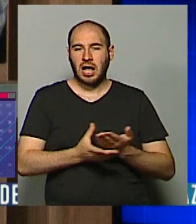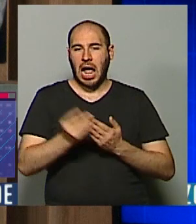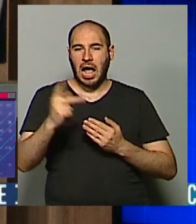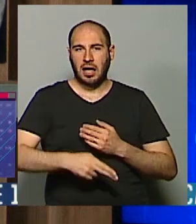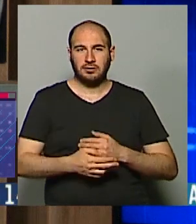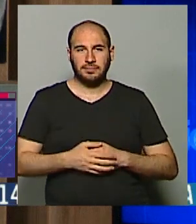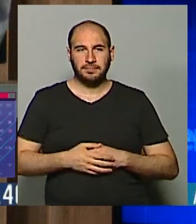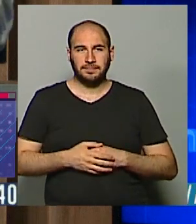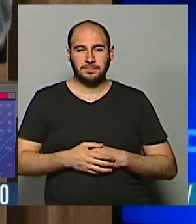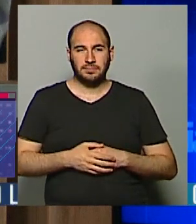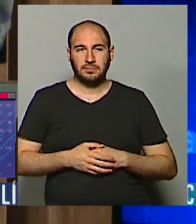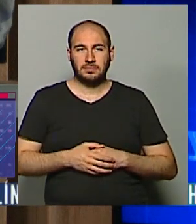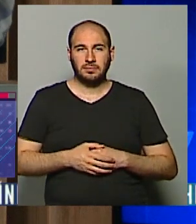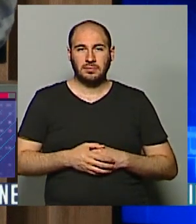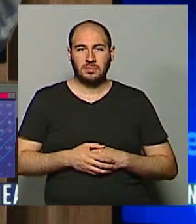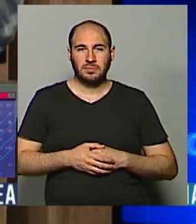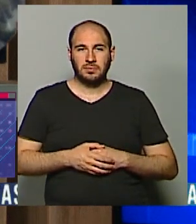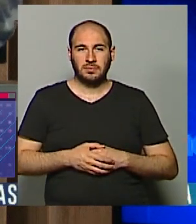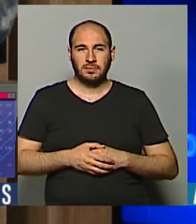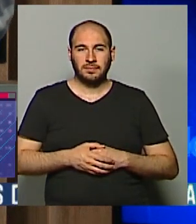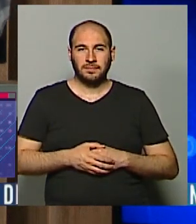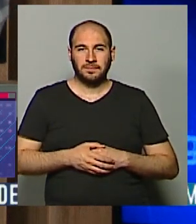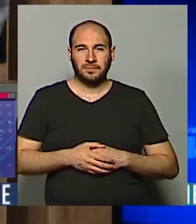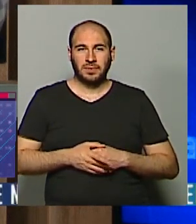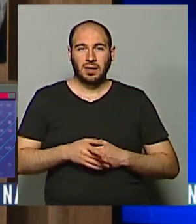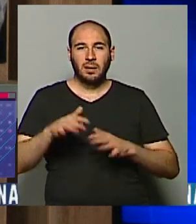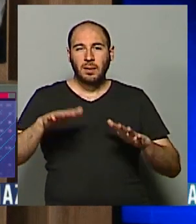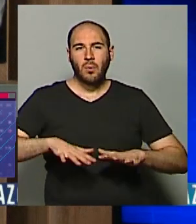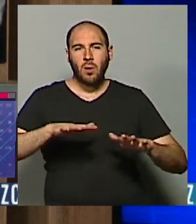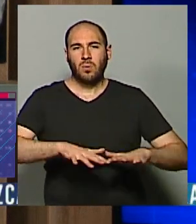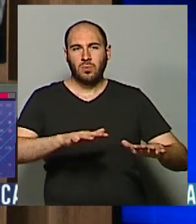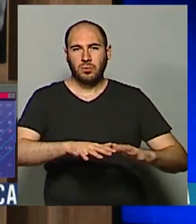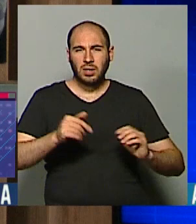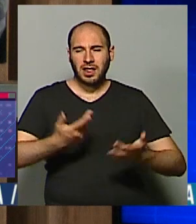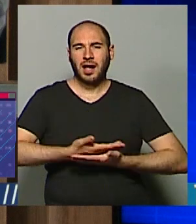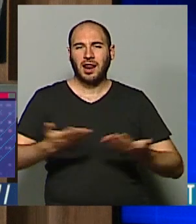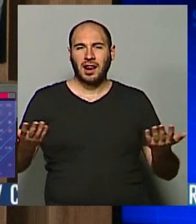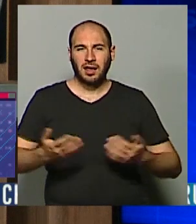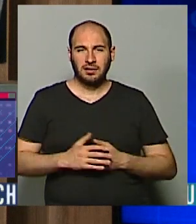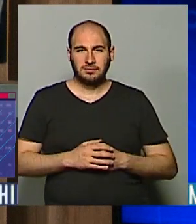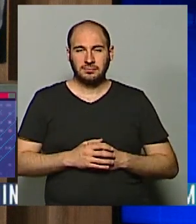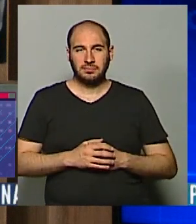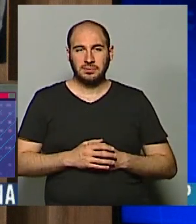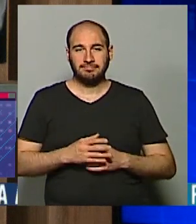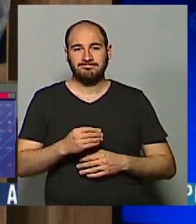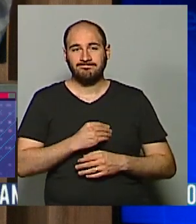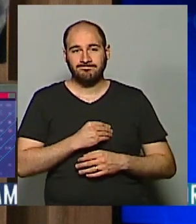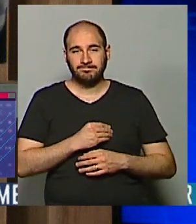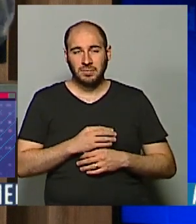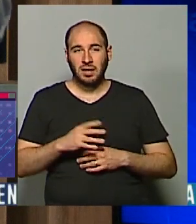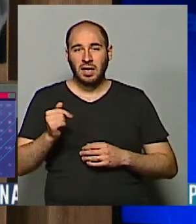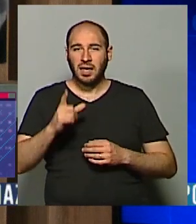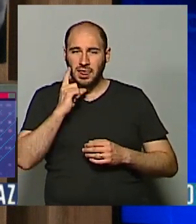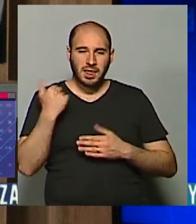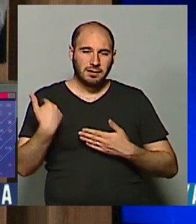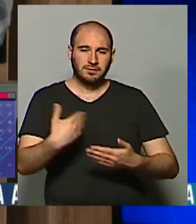cierto? En este sentido, la movilización han sido masivas y bueno, lamentablemente ya van varios